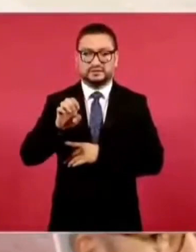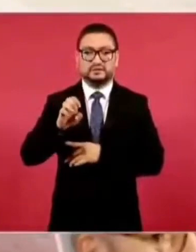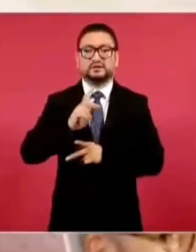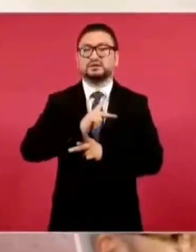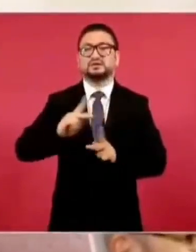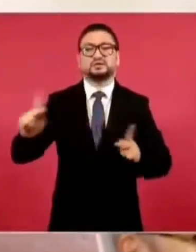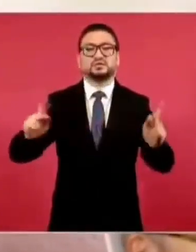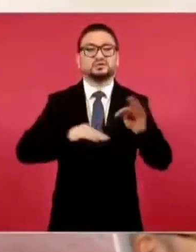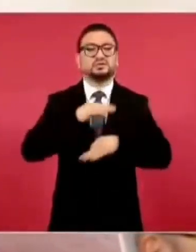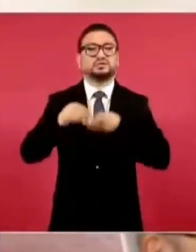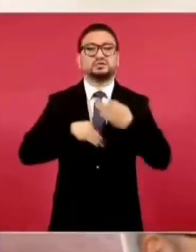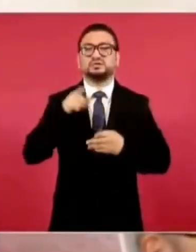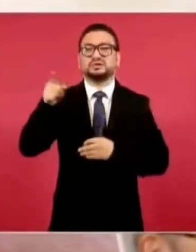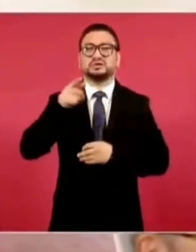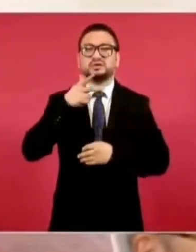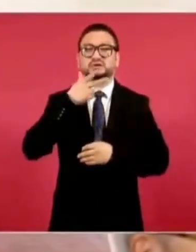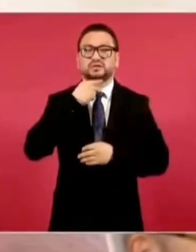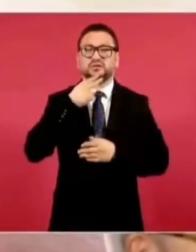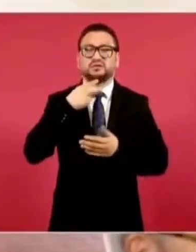independientes.